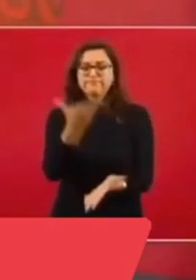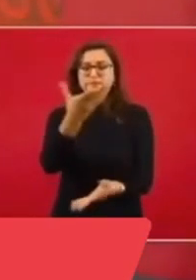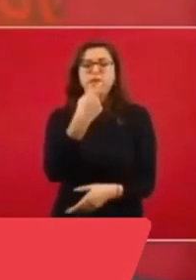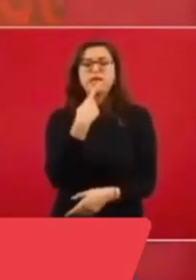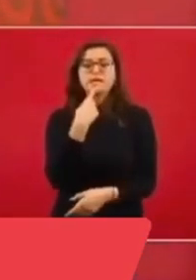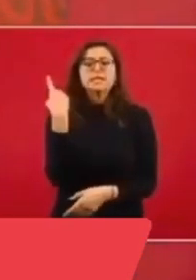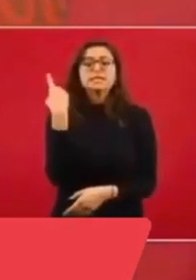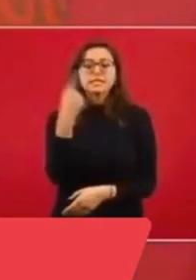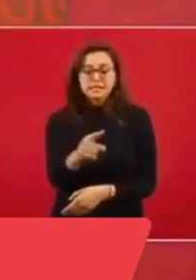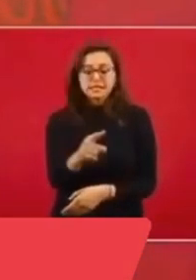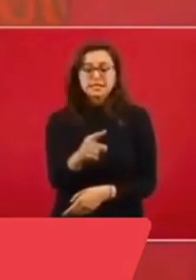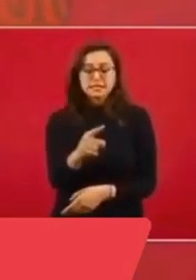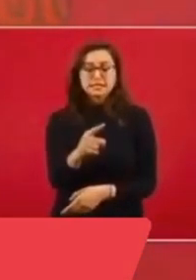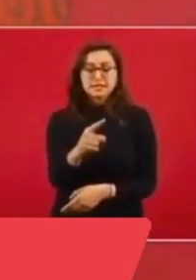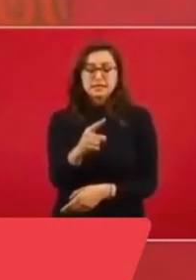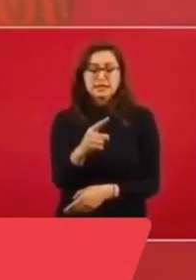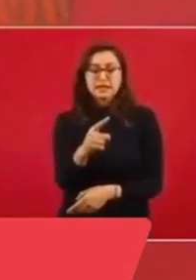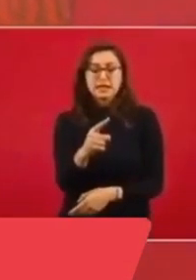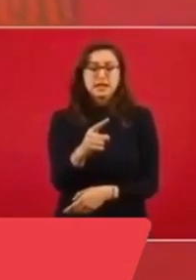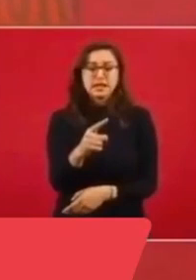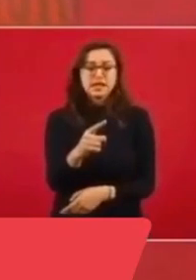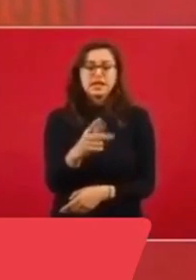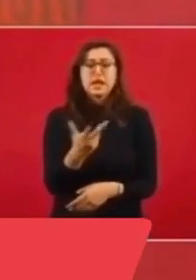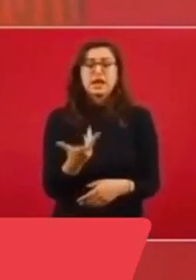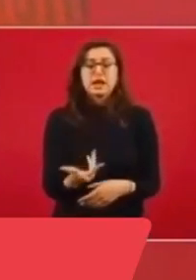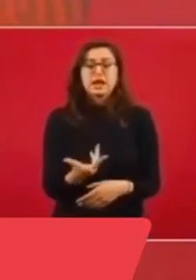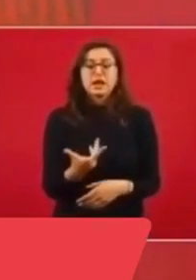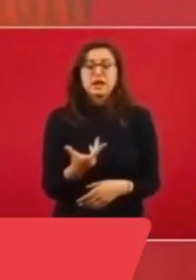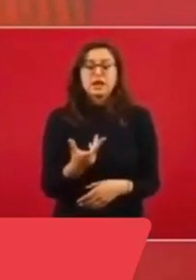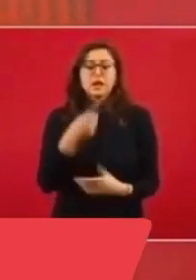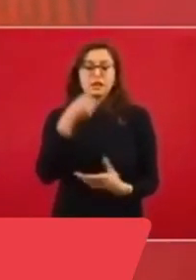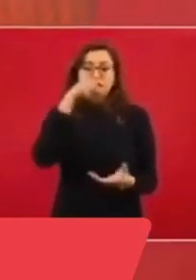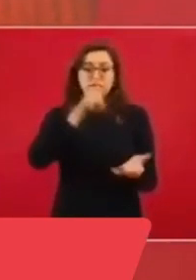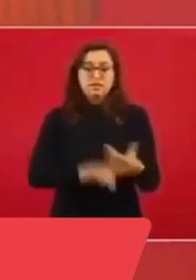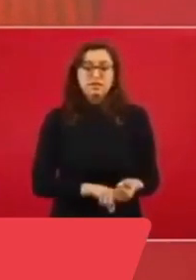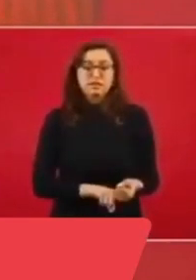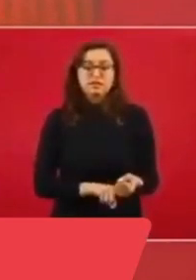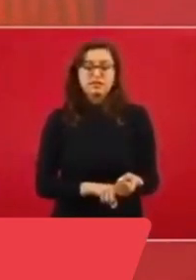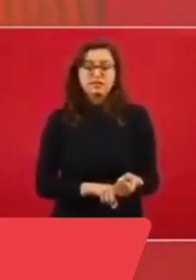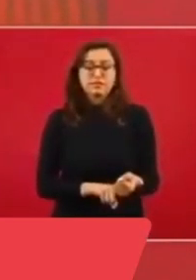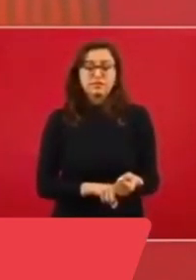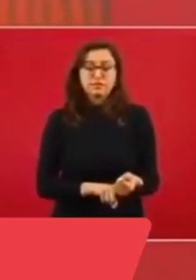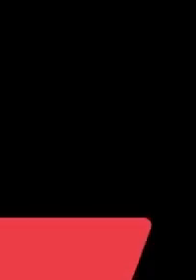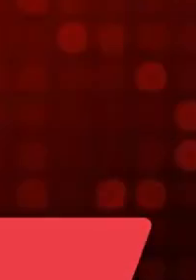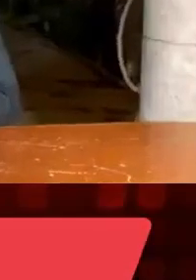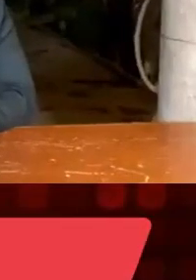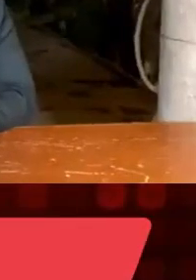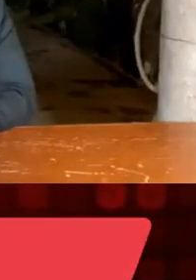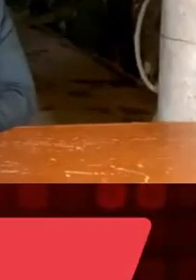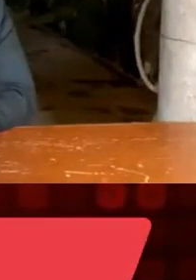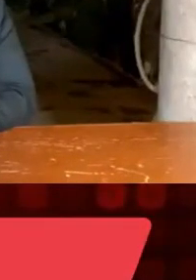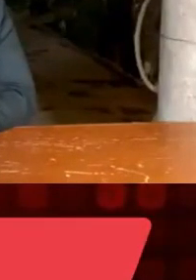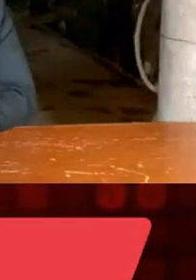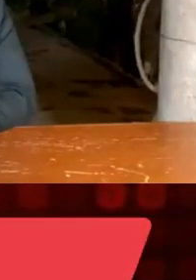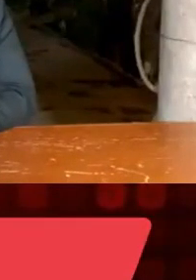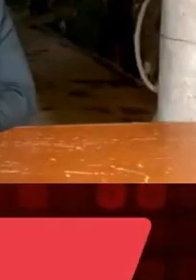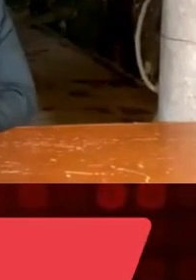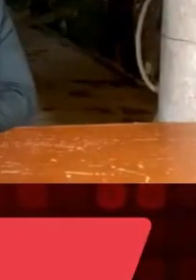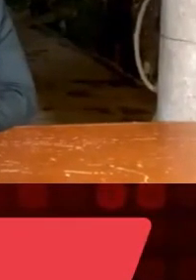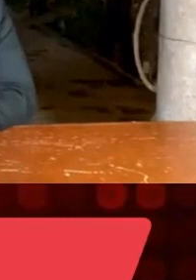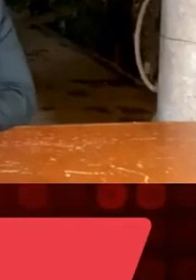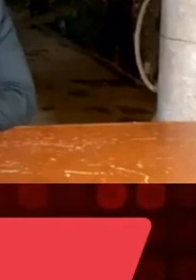hay le encanta el dinero es un lavador lo digo con responsabilidad de los en las islas vírgenes